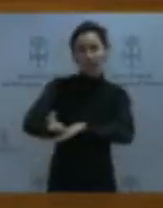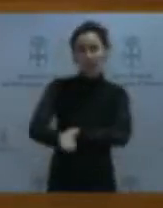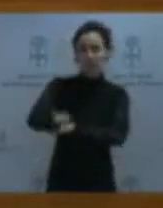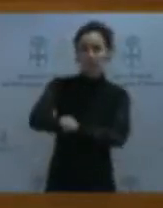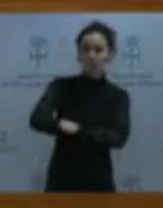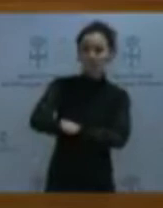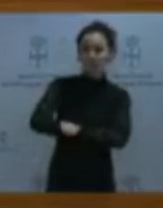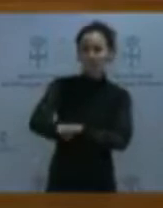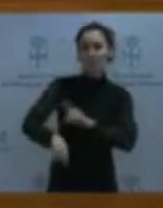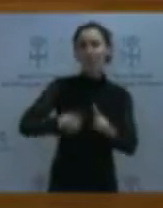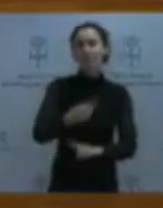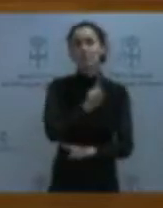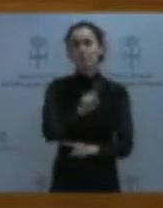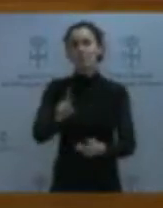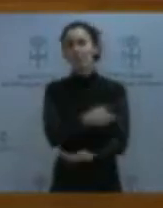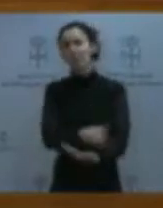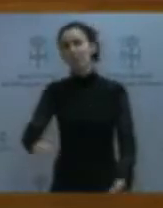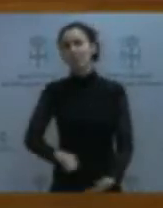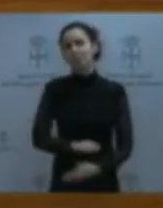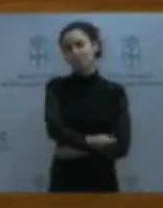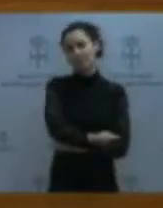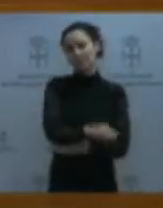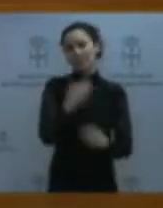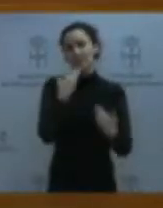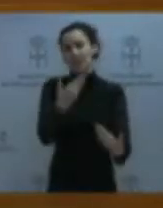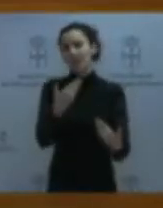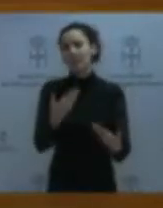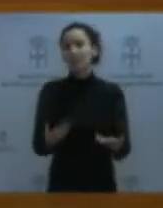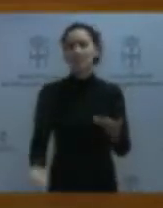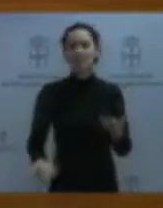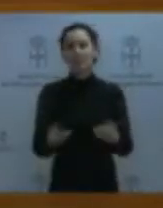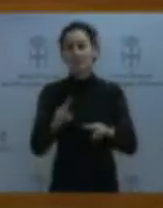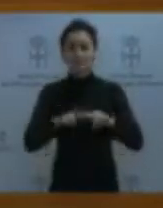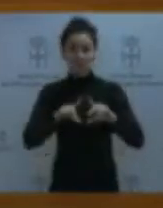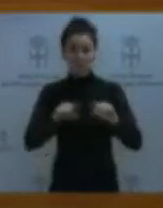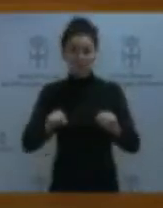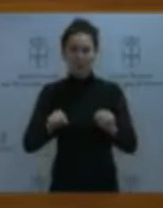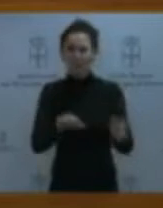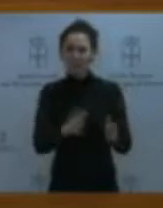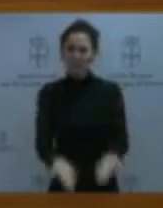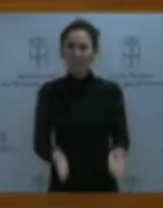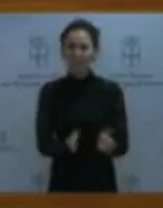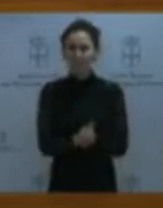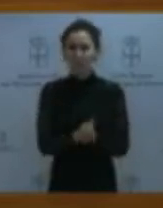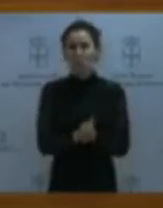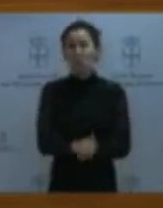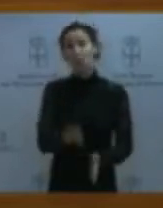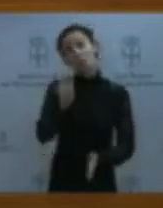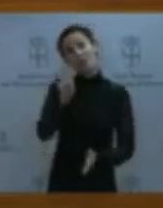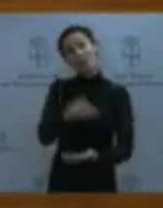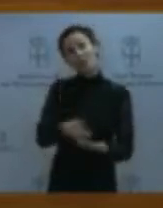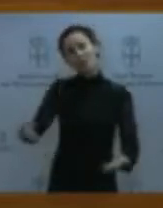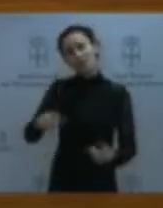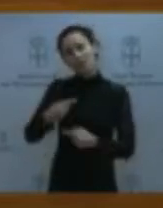y luego 11 millones que se financian por el Principado, aproximadamente 4 por las familias. Nosotros